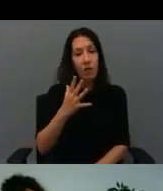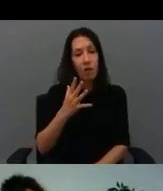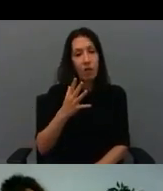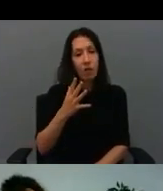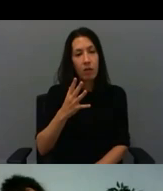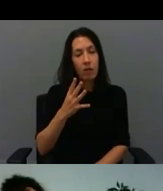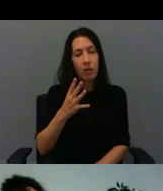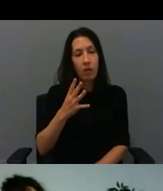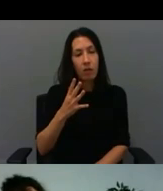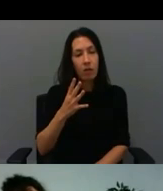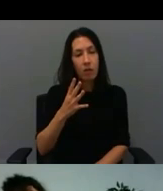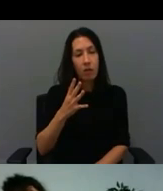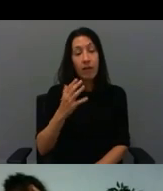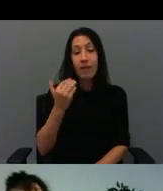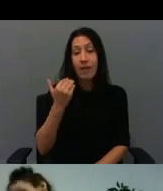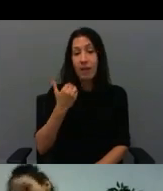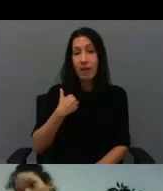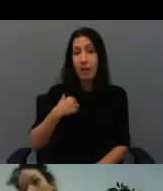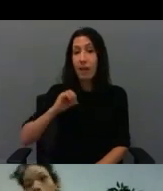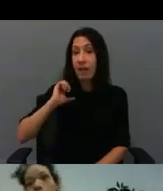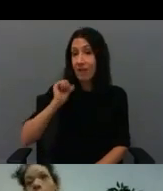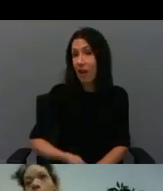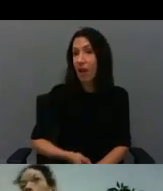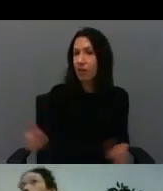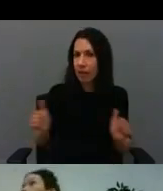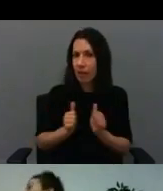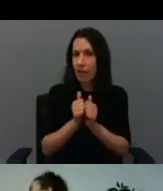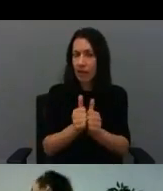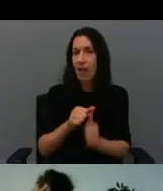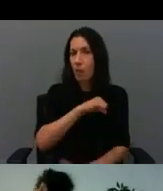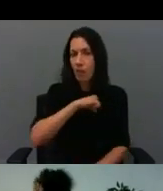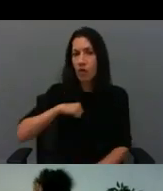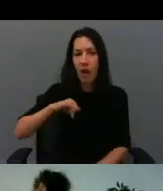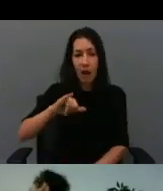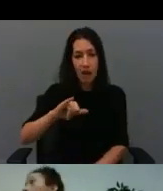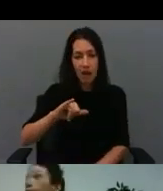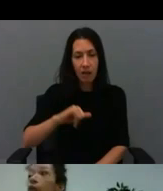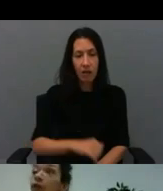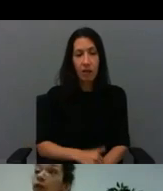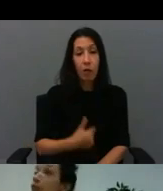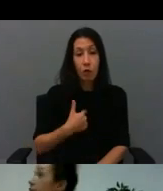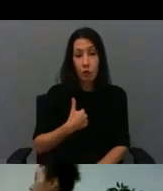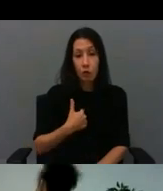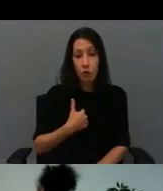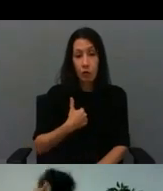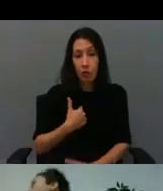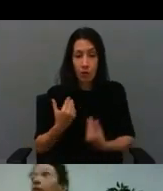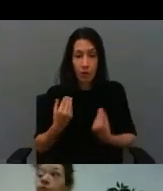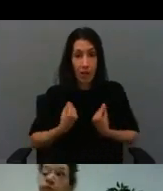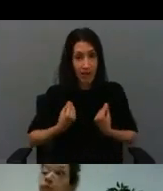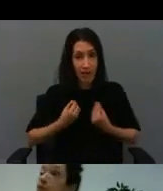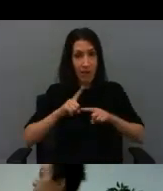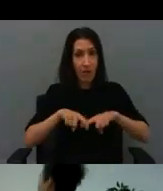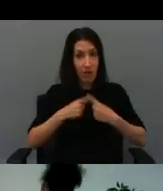5 días, teniendo asistencia personal. Yo vivo con mi